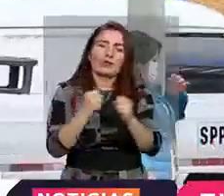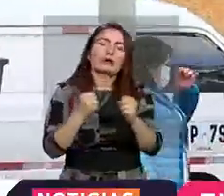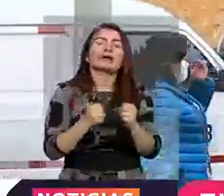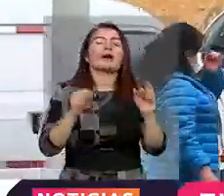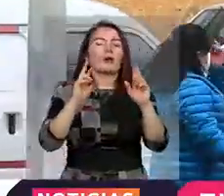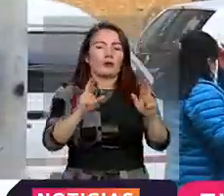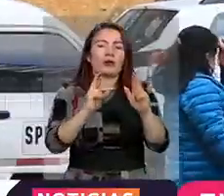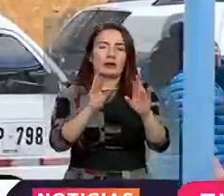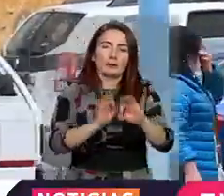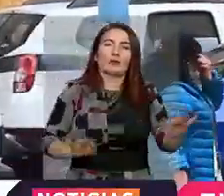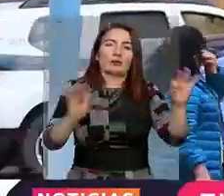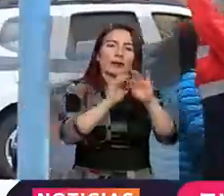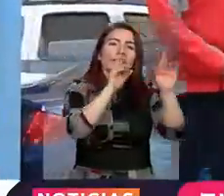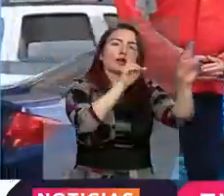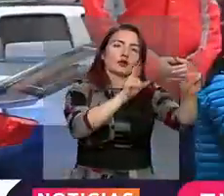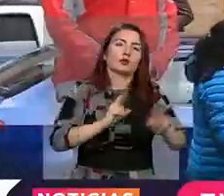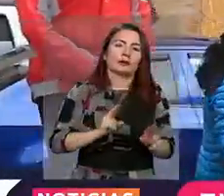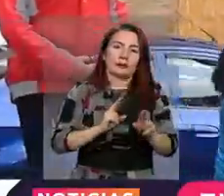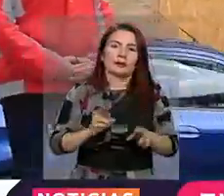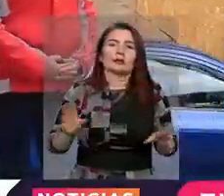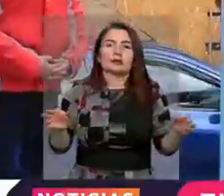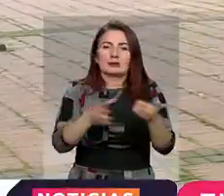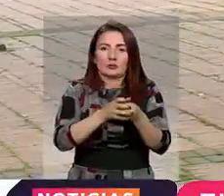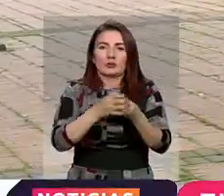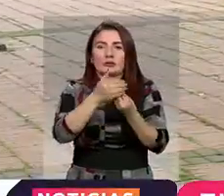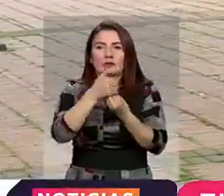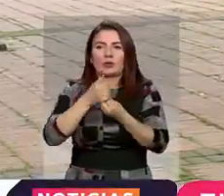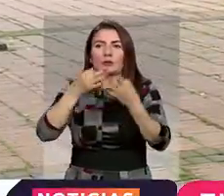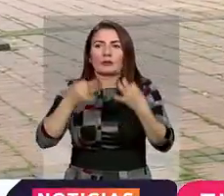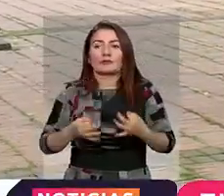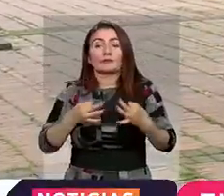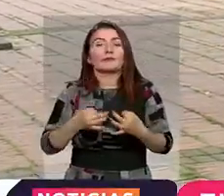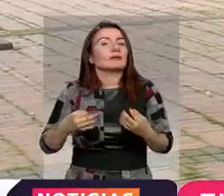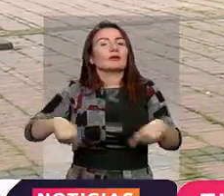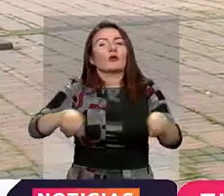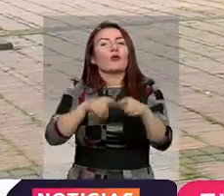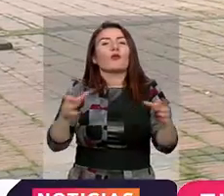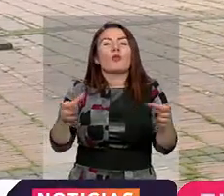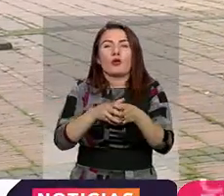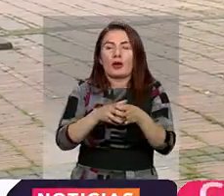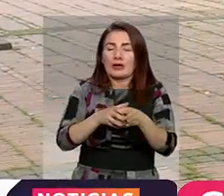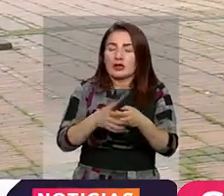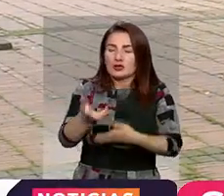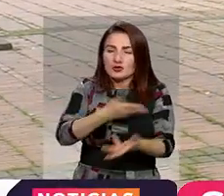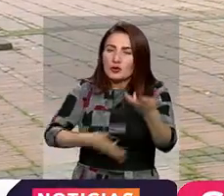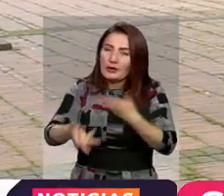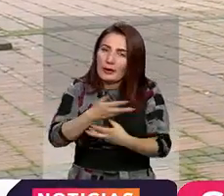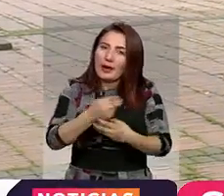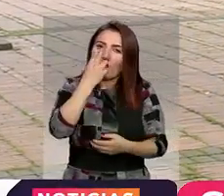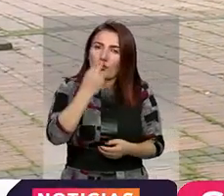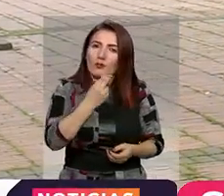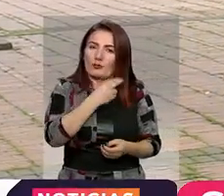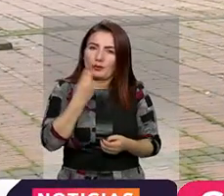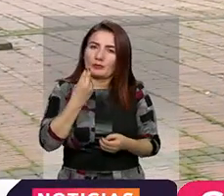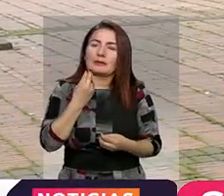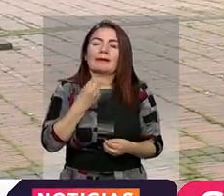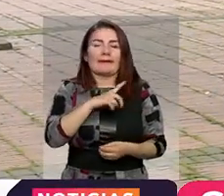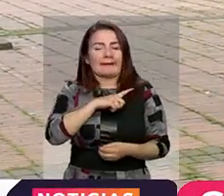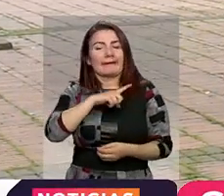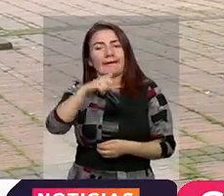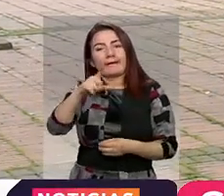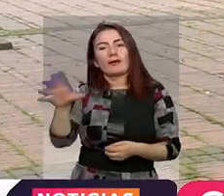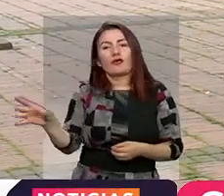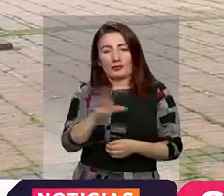espera tener importantes resultados en materia de seguridad. El Frente de Seguridad se caracteriza por la solidaridad y el compromiso, el liderazgo